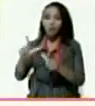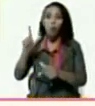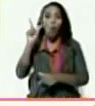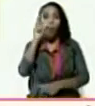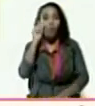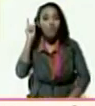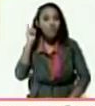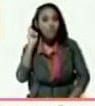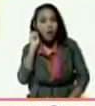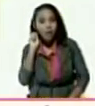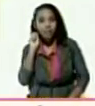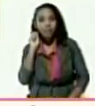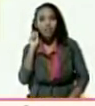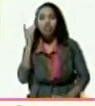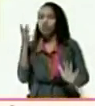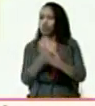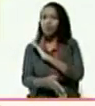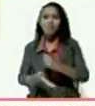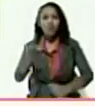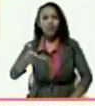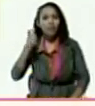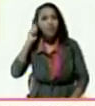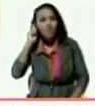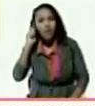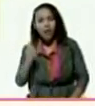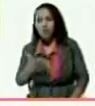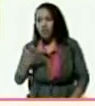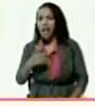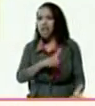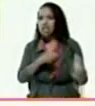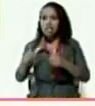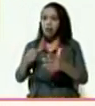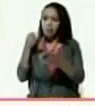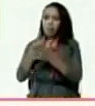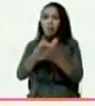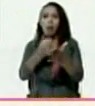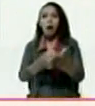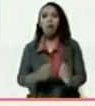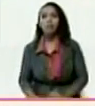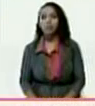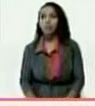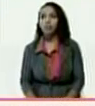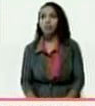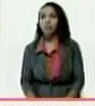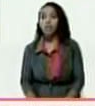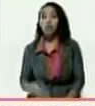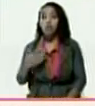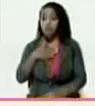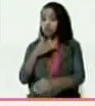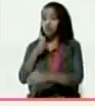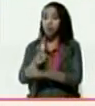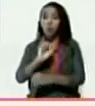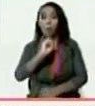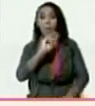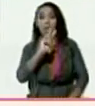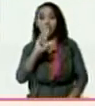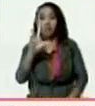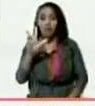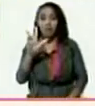hombres, sobre todo las mujeres listas para el combate. Mira, fuimos el 23